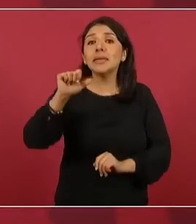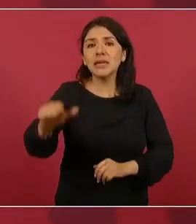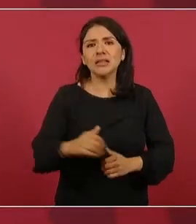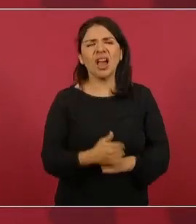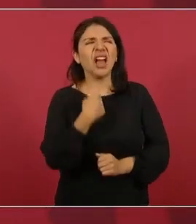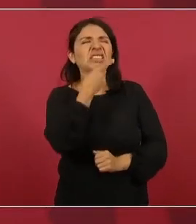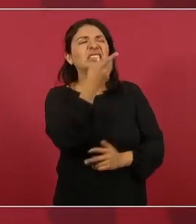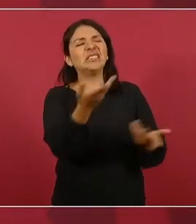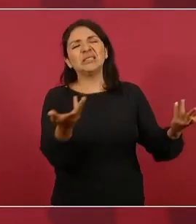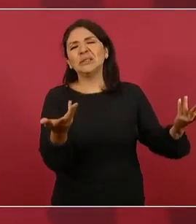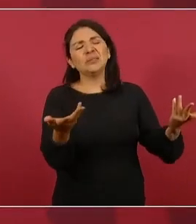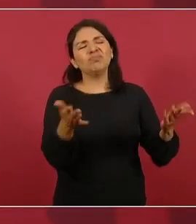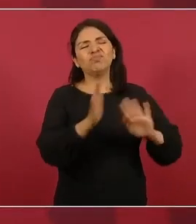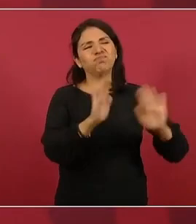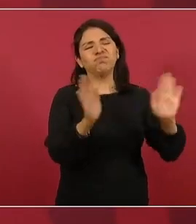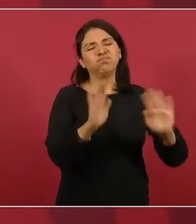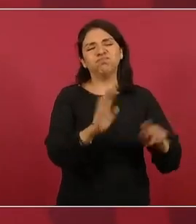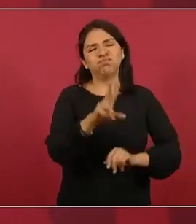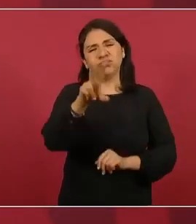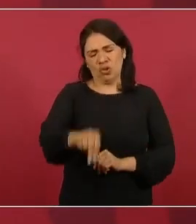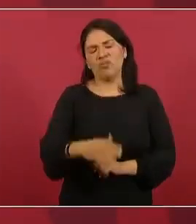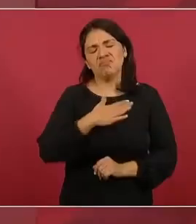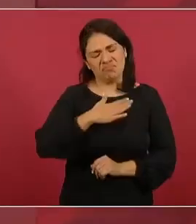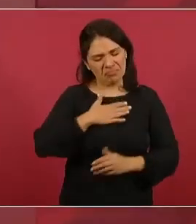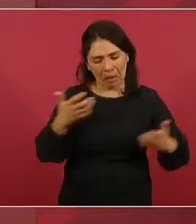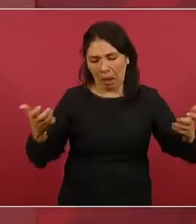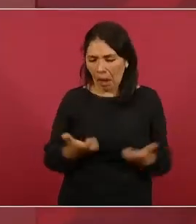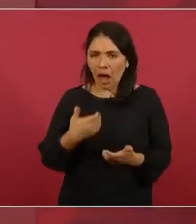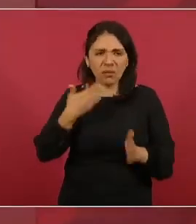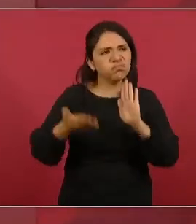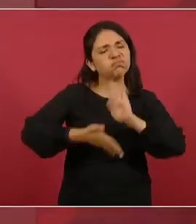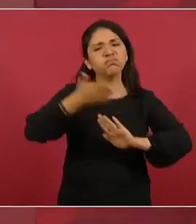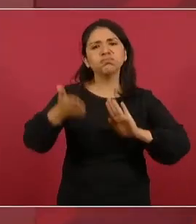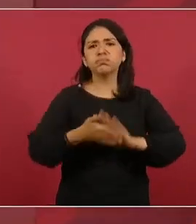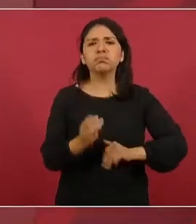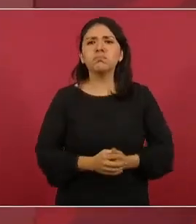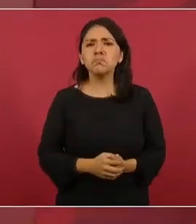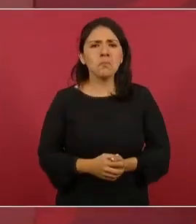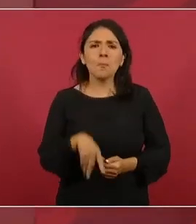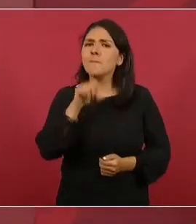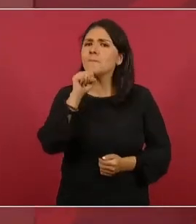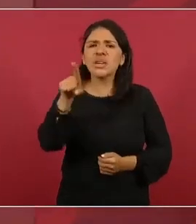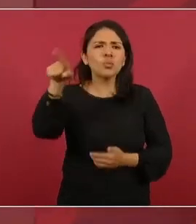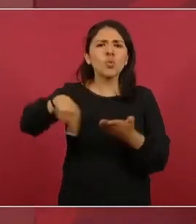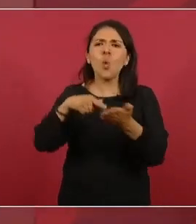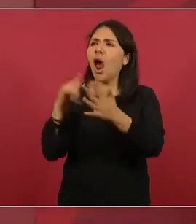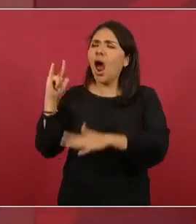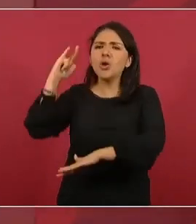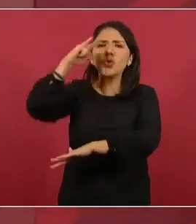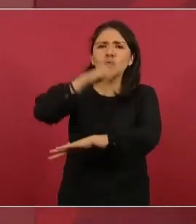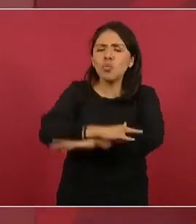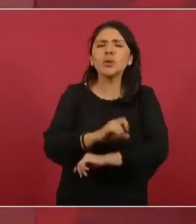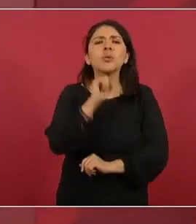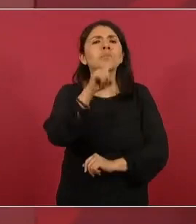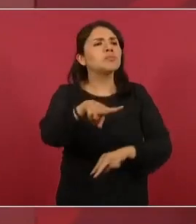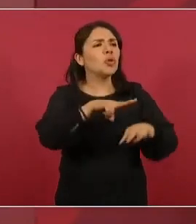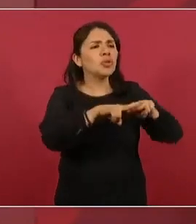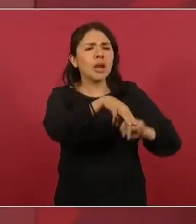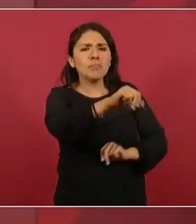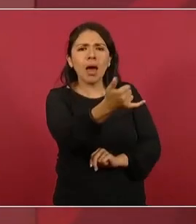Dijimos, no, lo vamos a hacer nosotros. Lo mismo con el aeropuerto, lo mismo el Tren Maya.